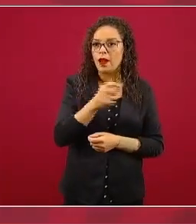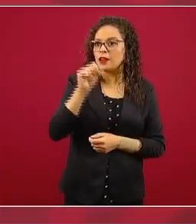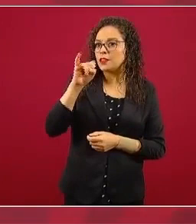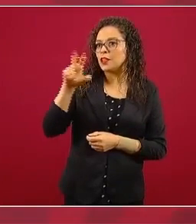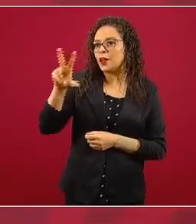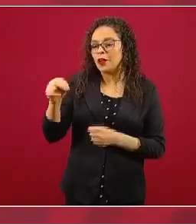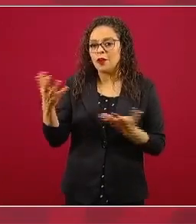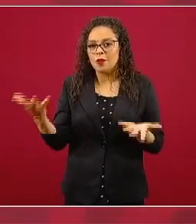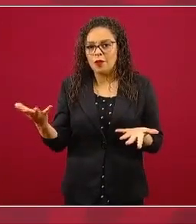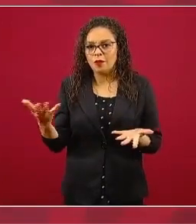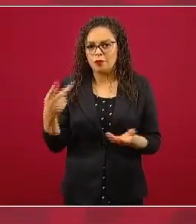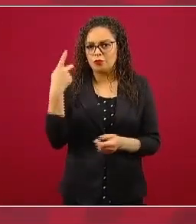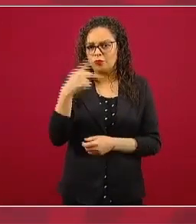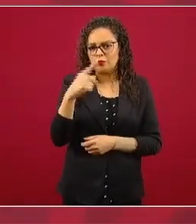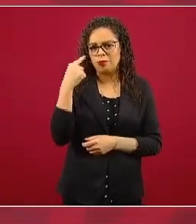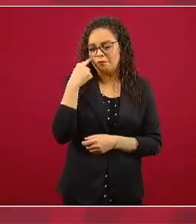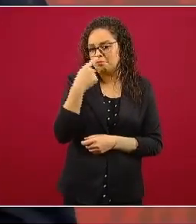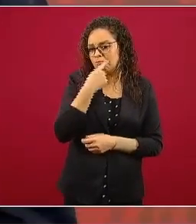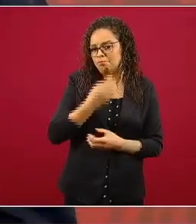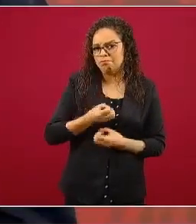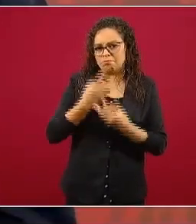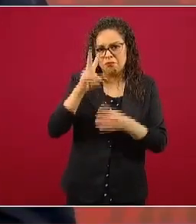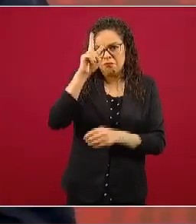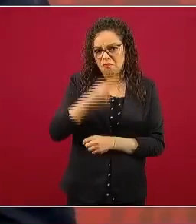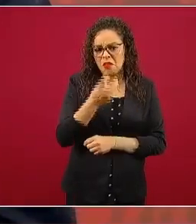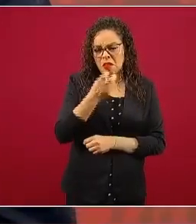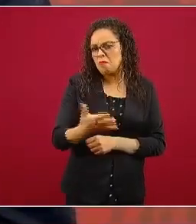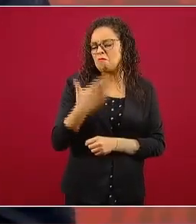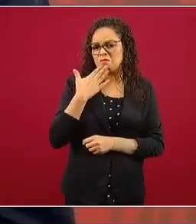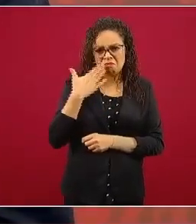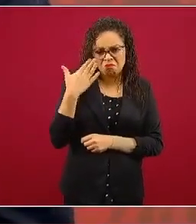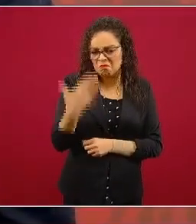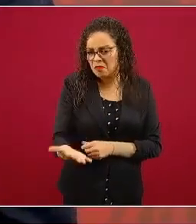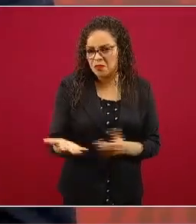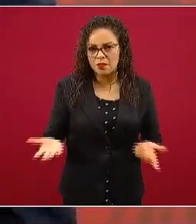Es bueno esto, muy bueno.